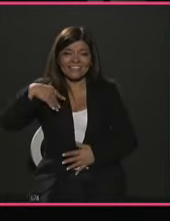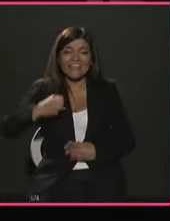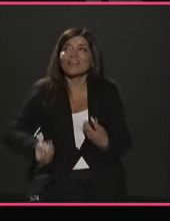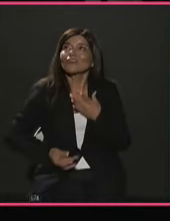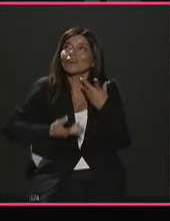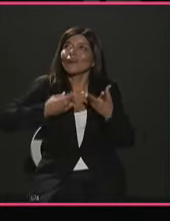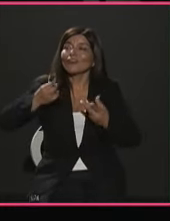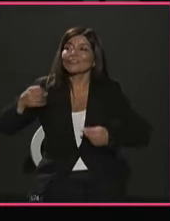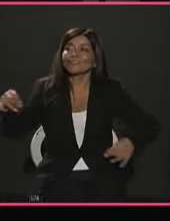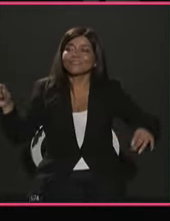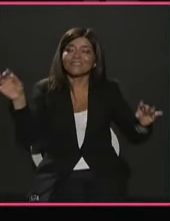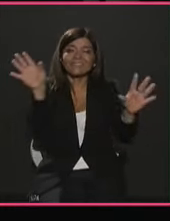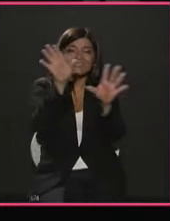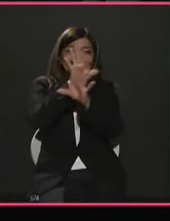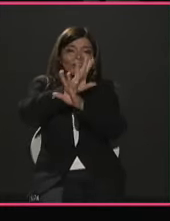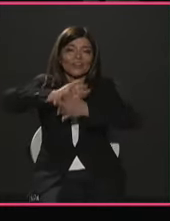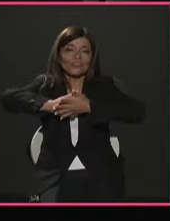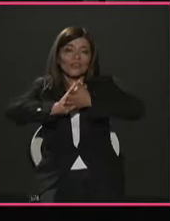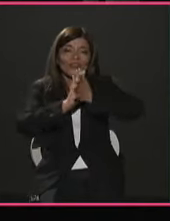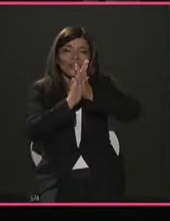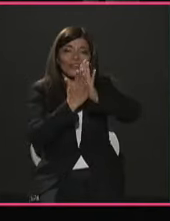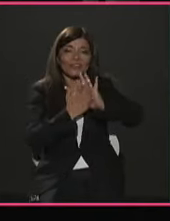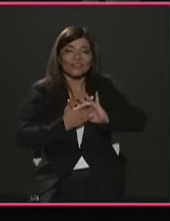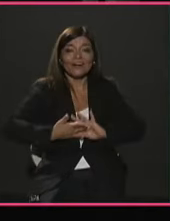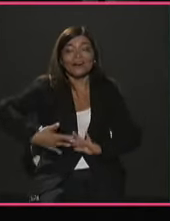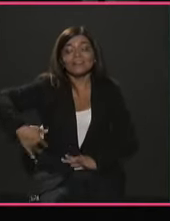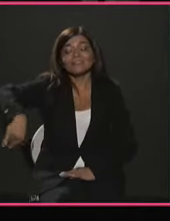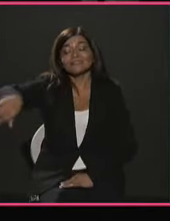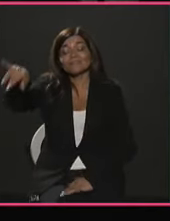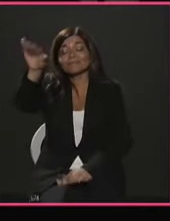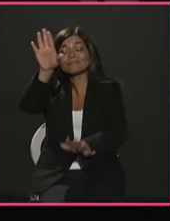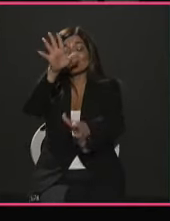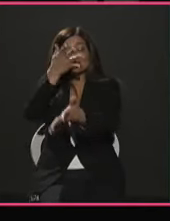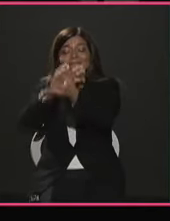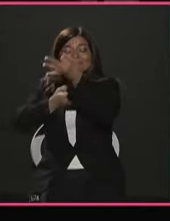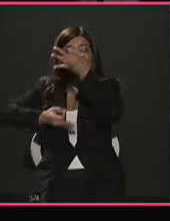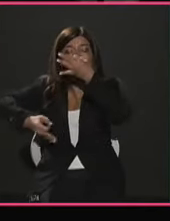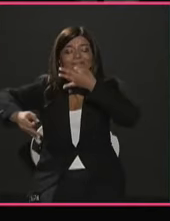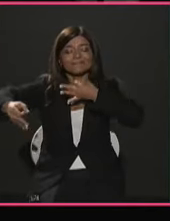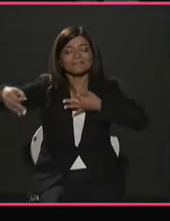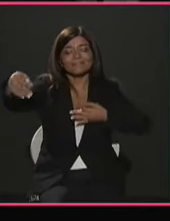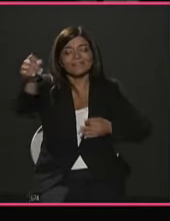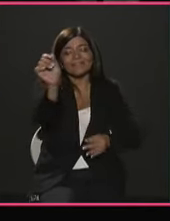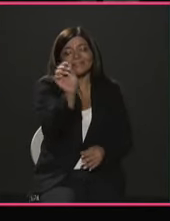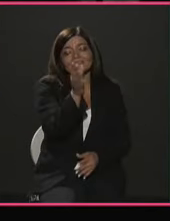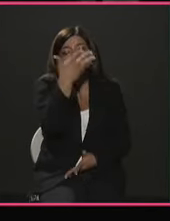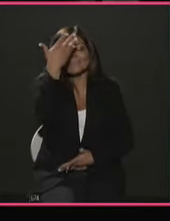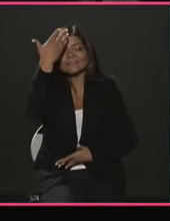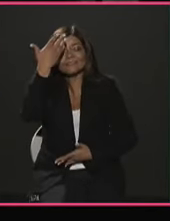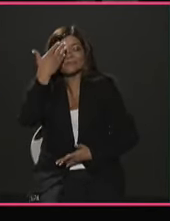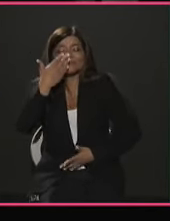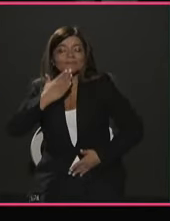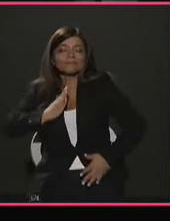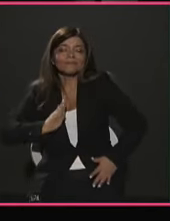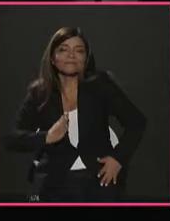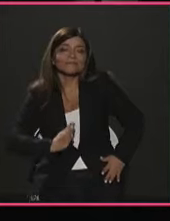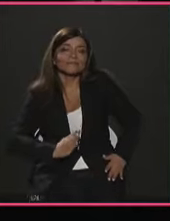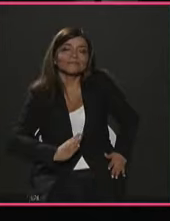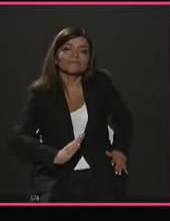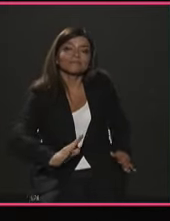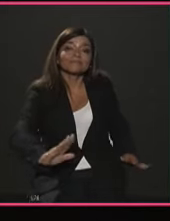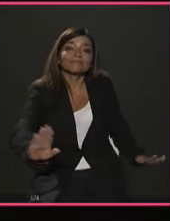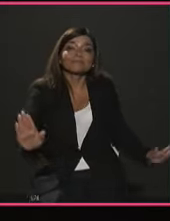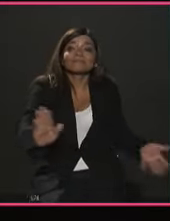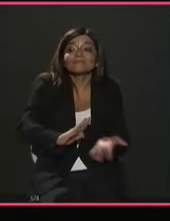flores del lodo lo tengo tengo todo los Ángeles cantan en toro aquí sigo No persigo